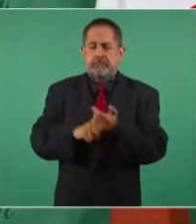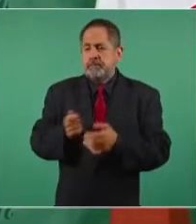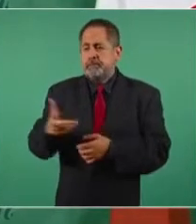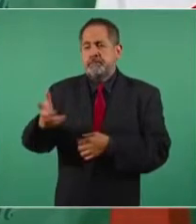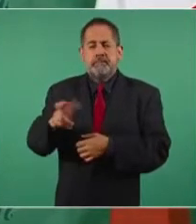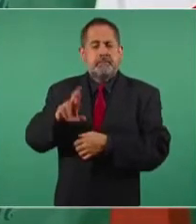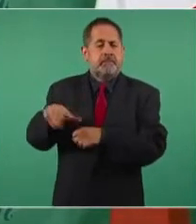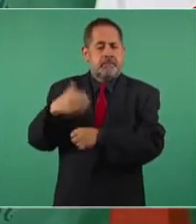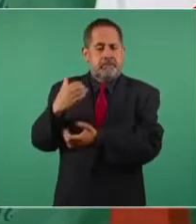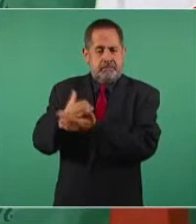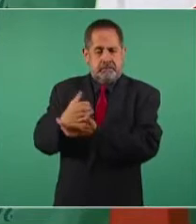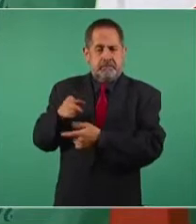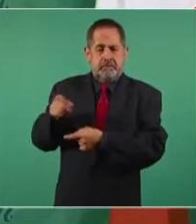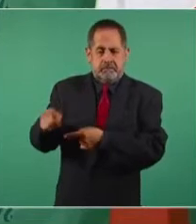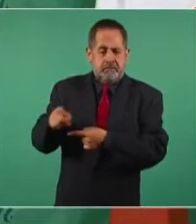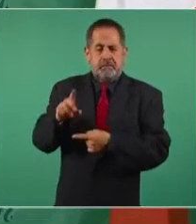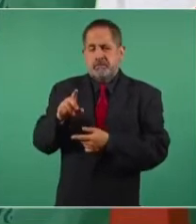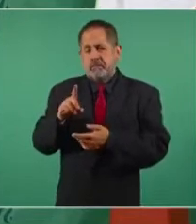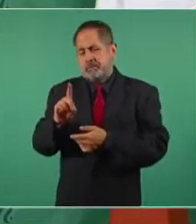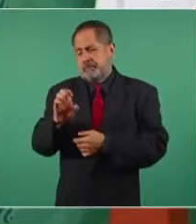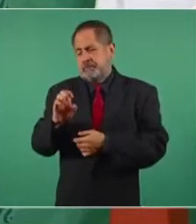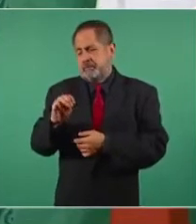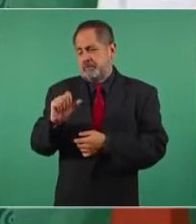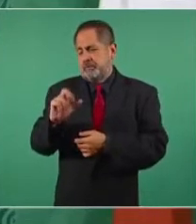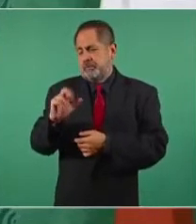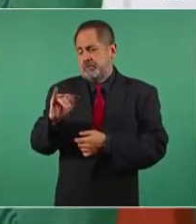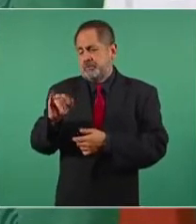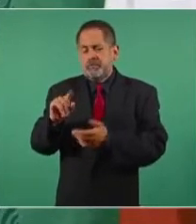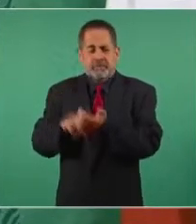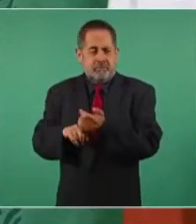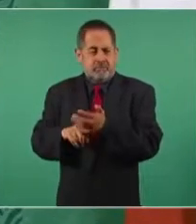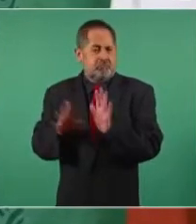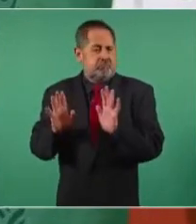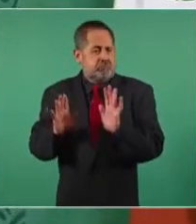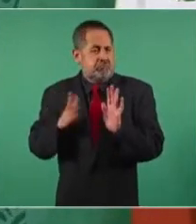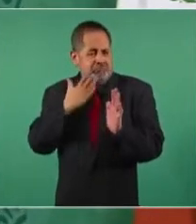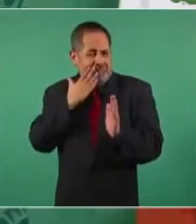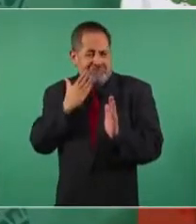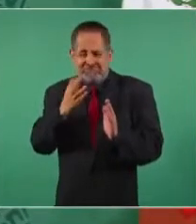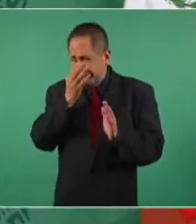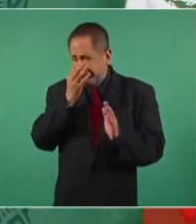democráticos con respecto a la constitución